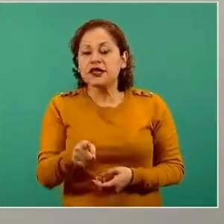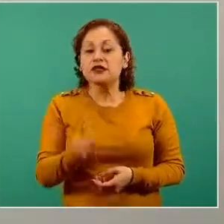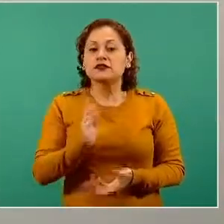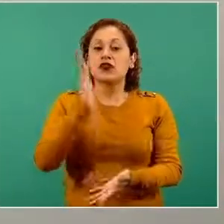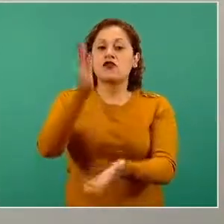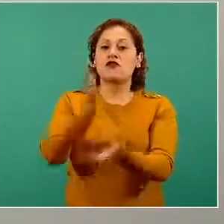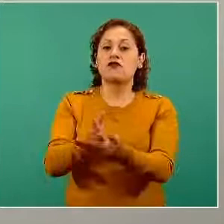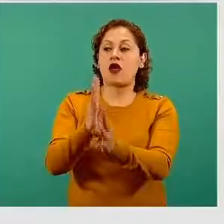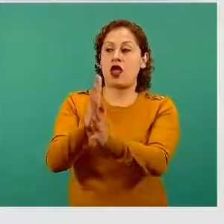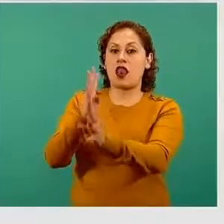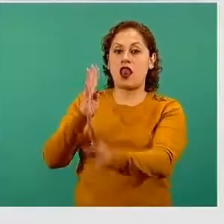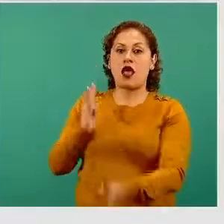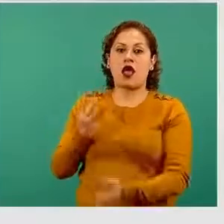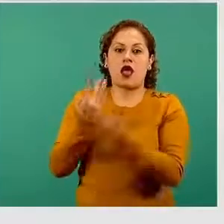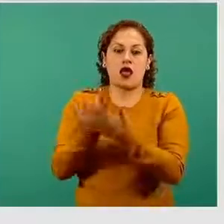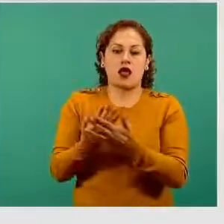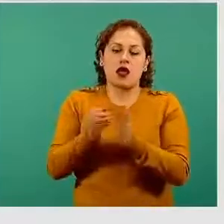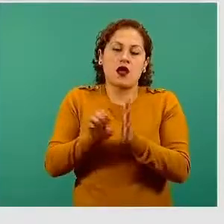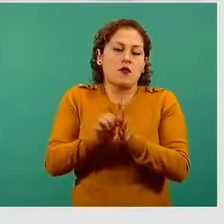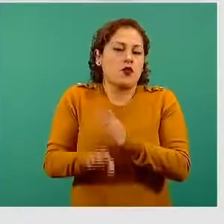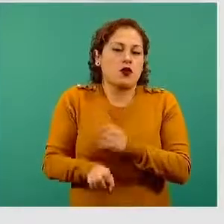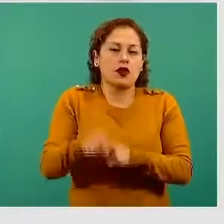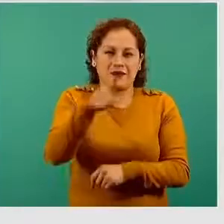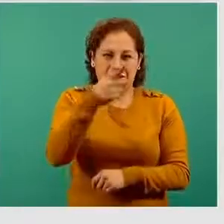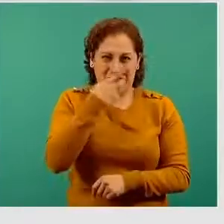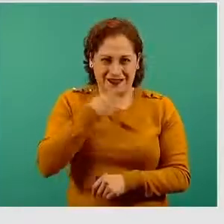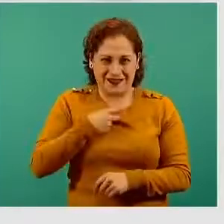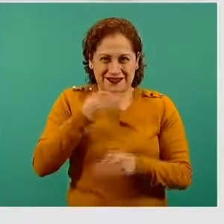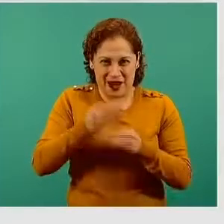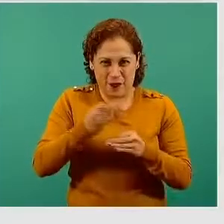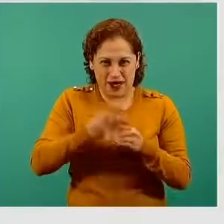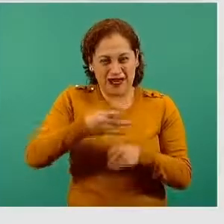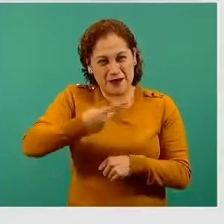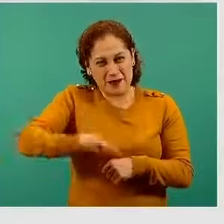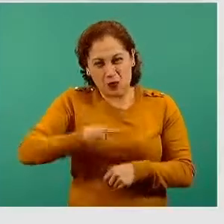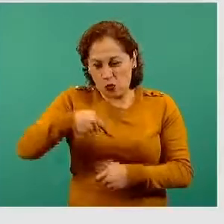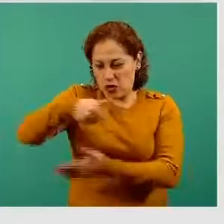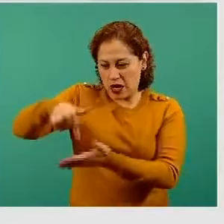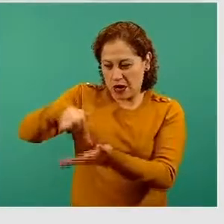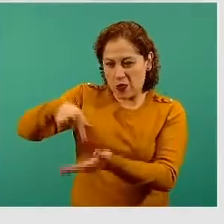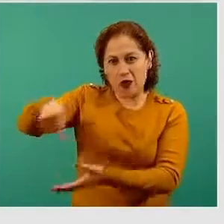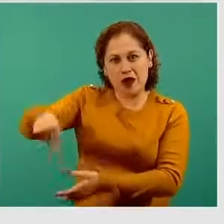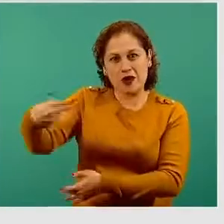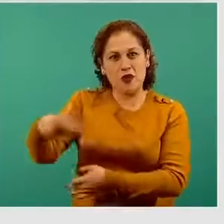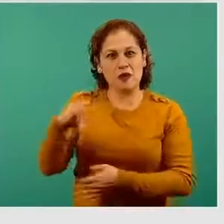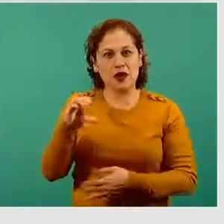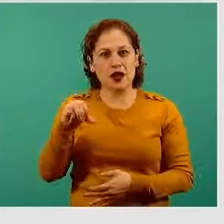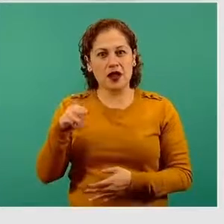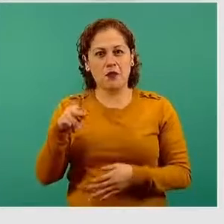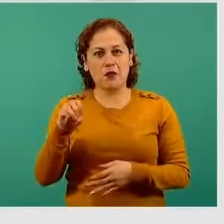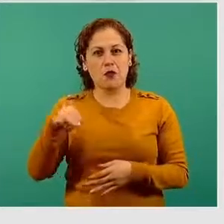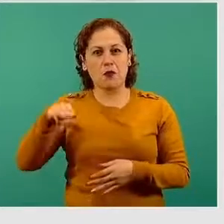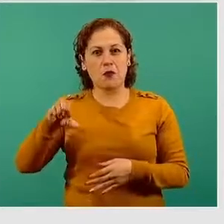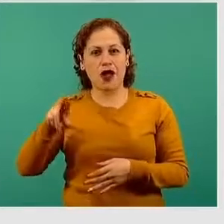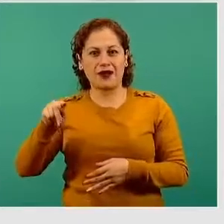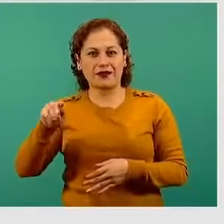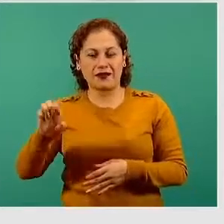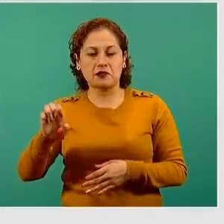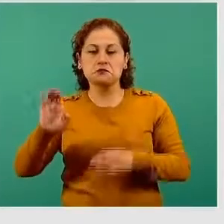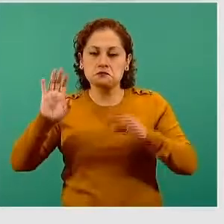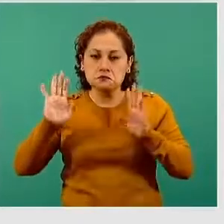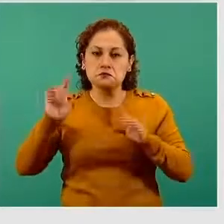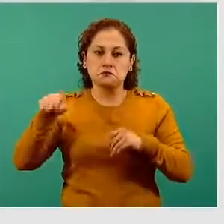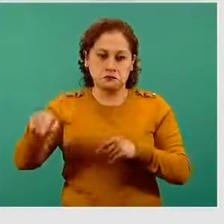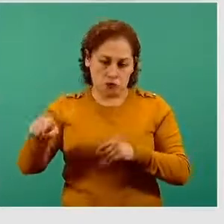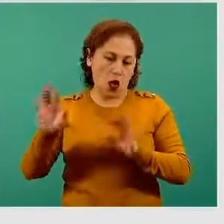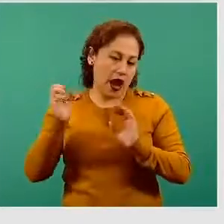el ejemplo específico del campo Marte, pero de seguro esto puede suceder también en cualquiera de las 32 entidades federativas, en cualquiera de los